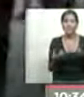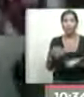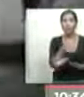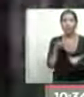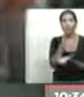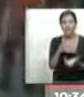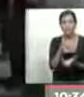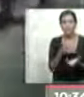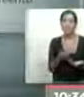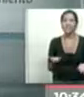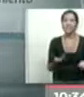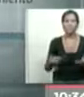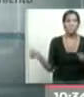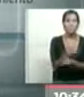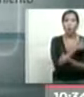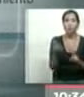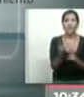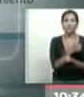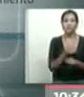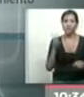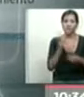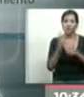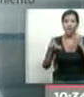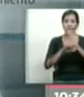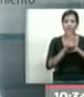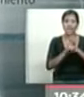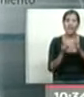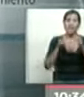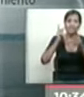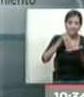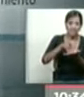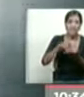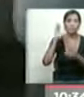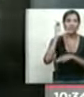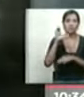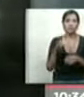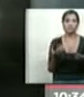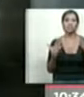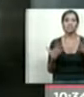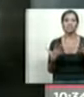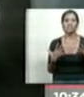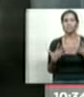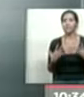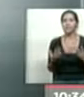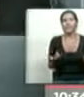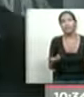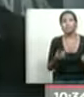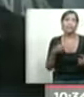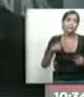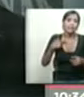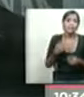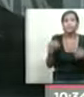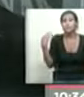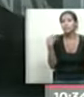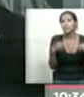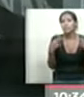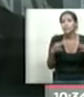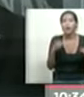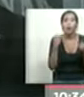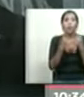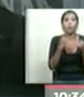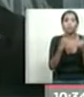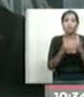de un violento e ilegal ingreso al país, la desesperación reina y no les queda más que su aparente última apuesta,